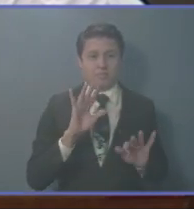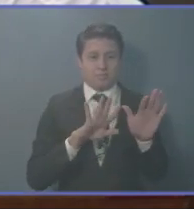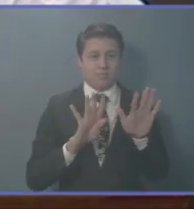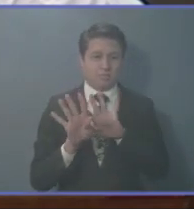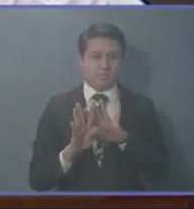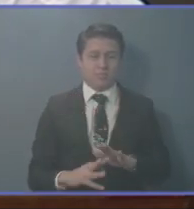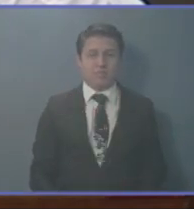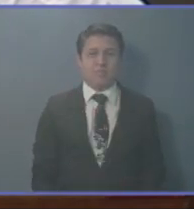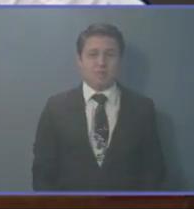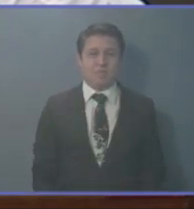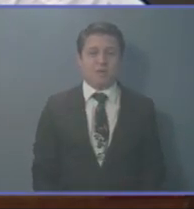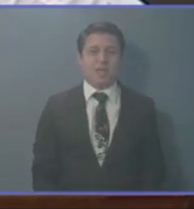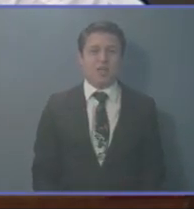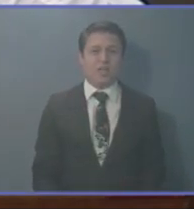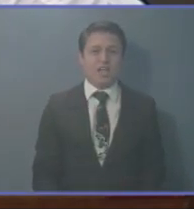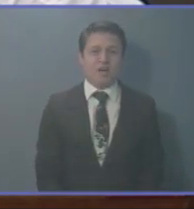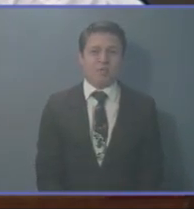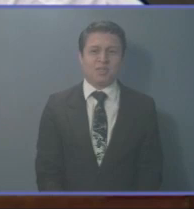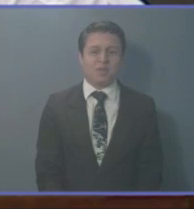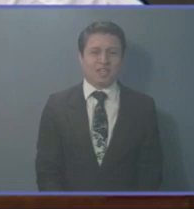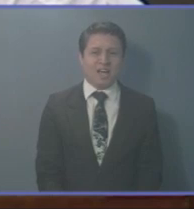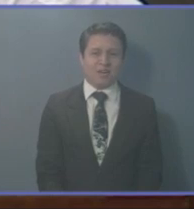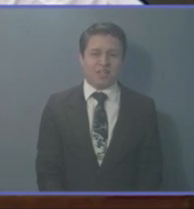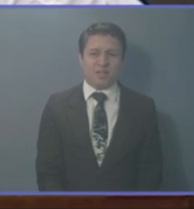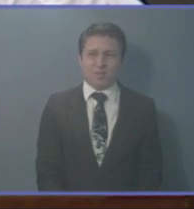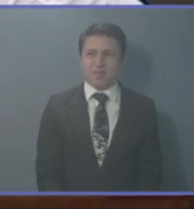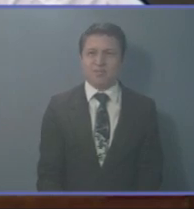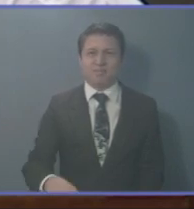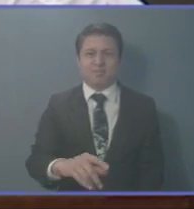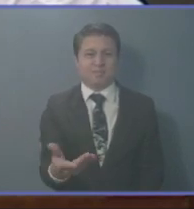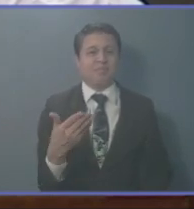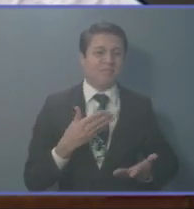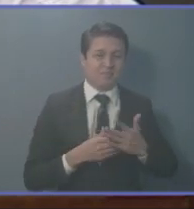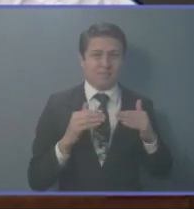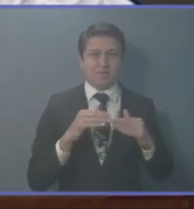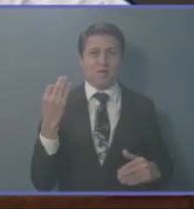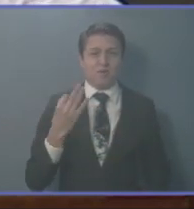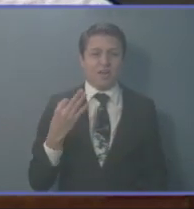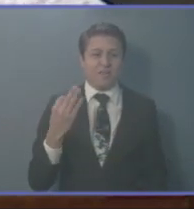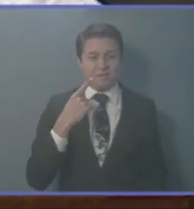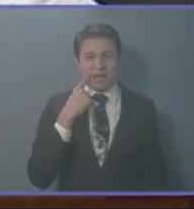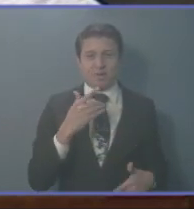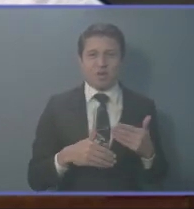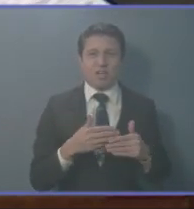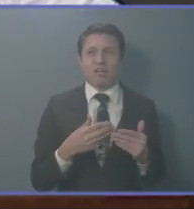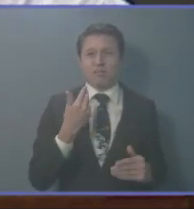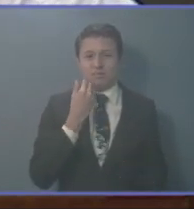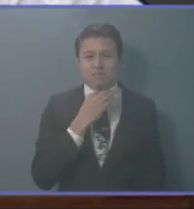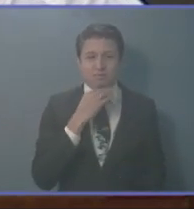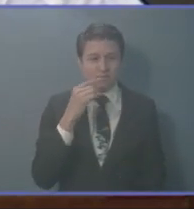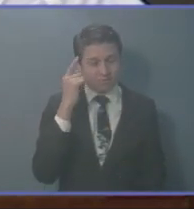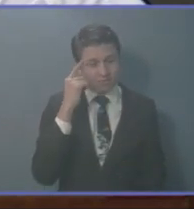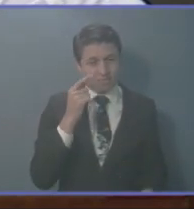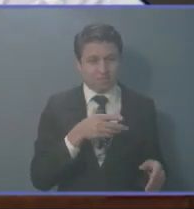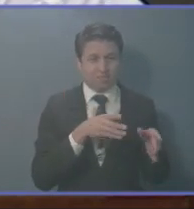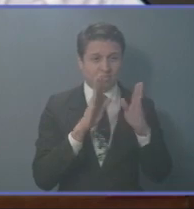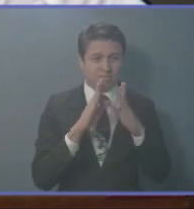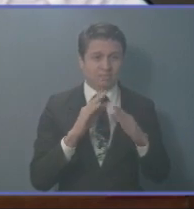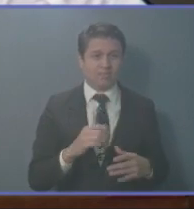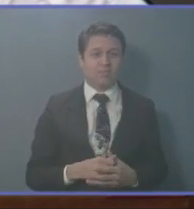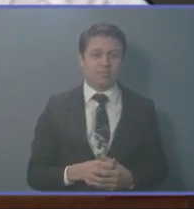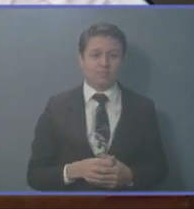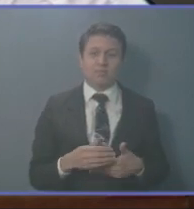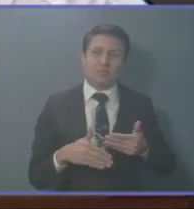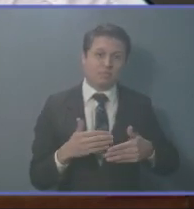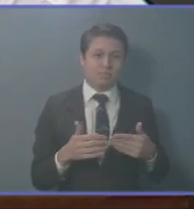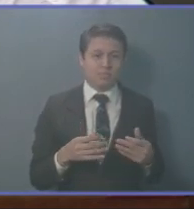ingreso, conjunto de elementos que sirven al profesional médico para establecer la necesidad de someter a cuarentena, aislamiento a una persona, tomando como